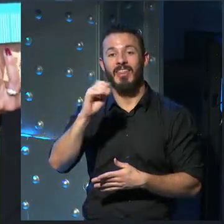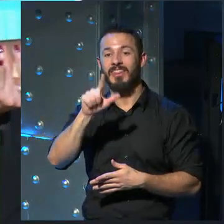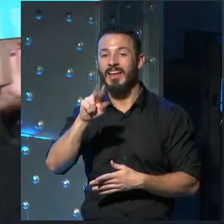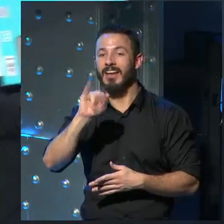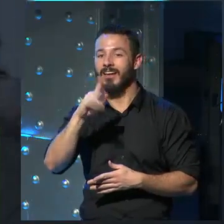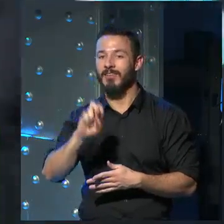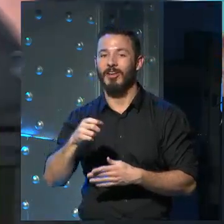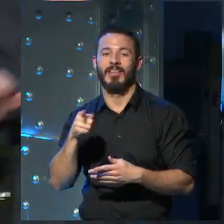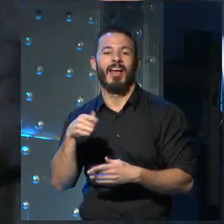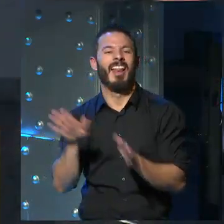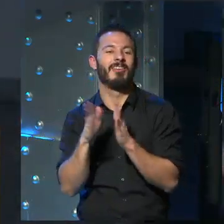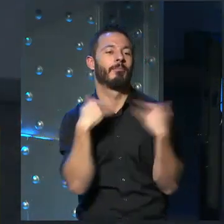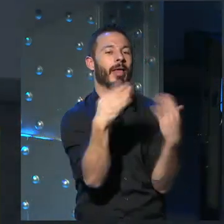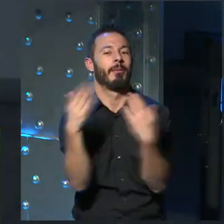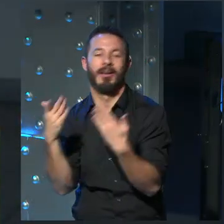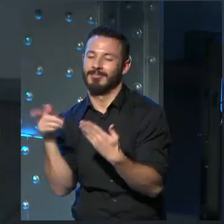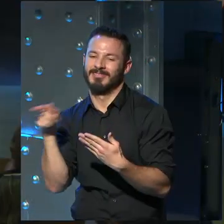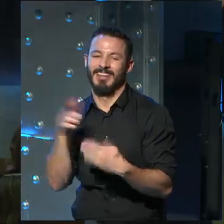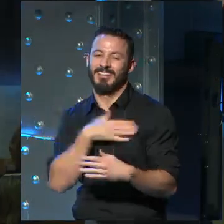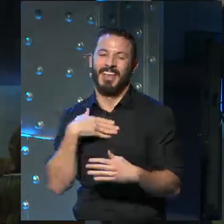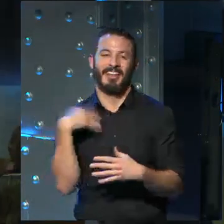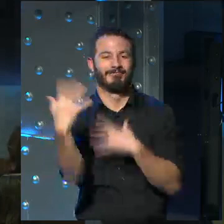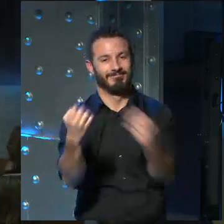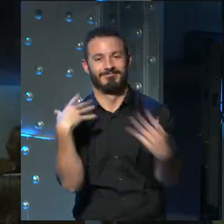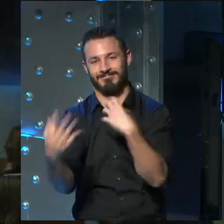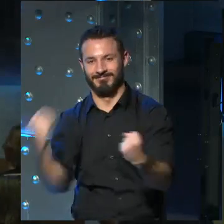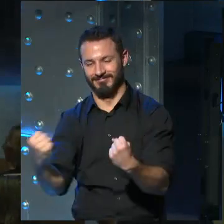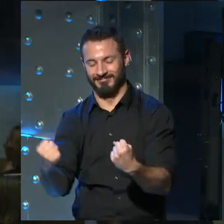quiere que los compremos, lógicamente.